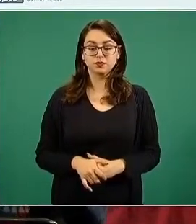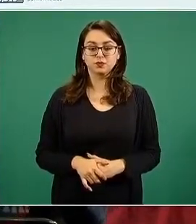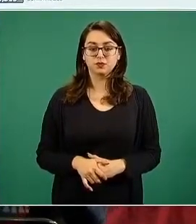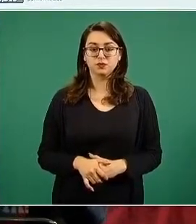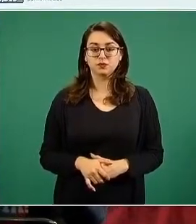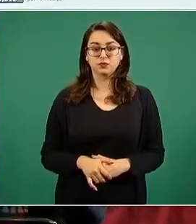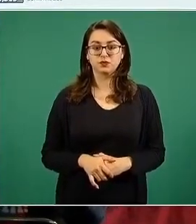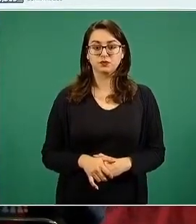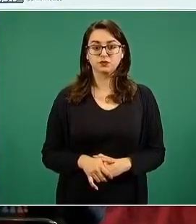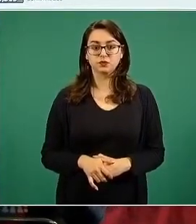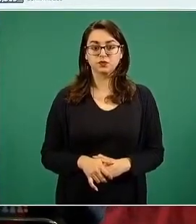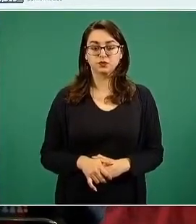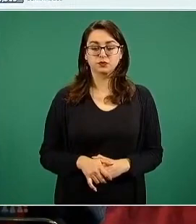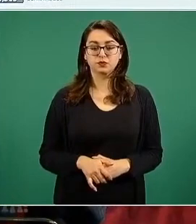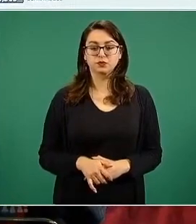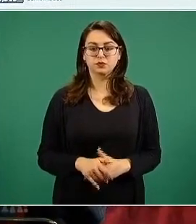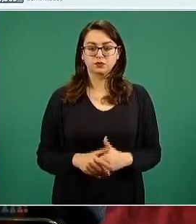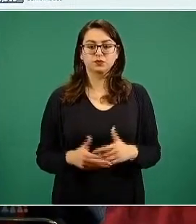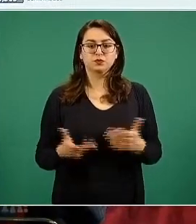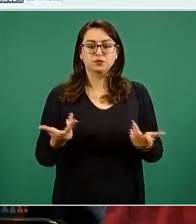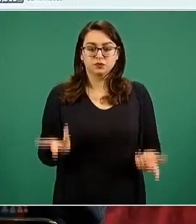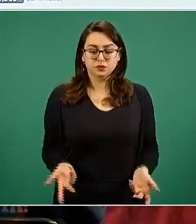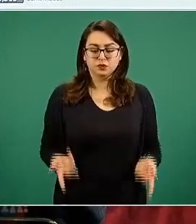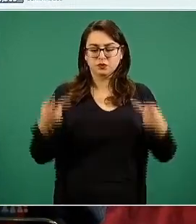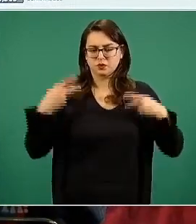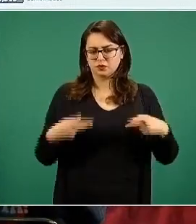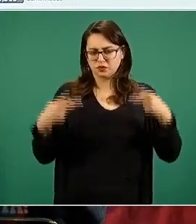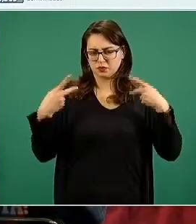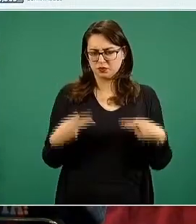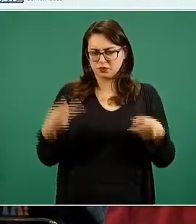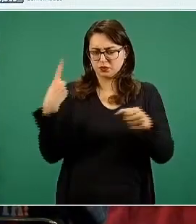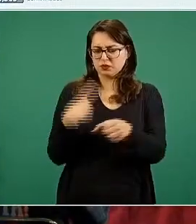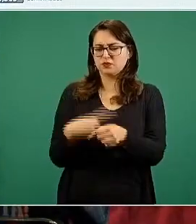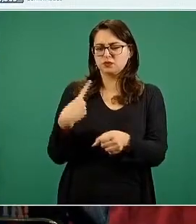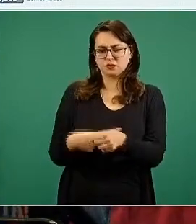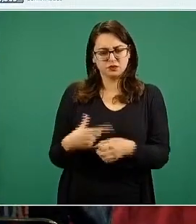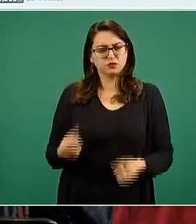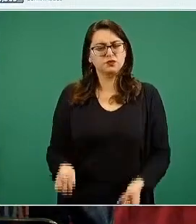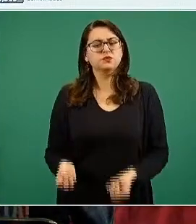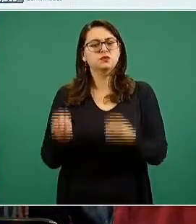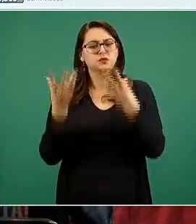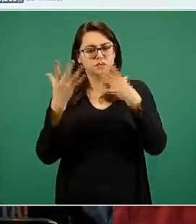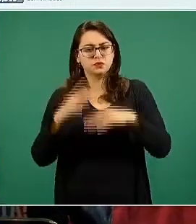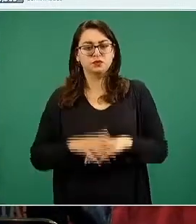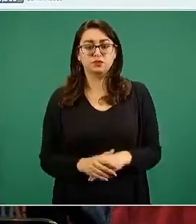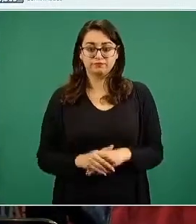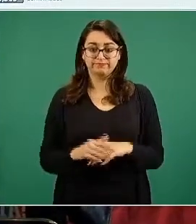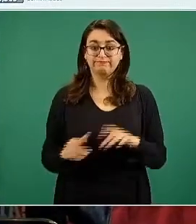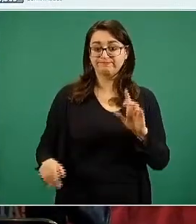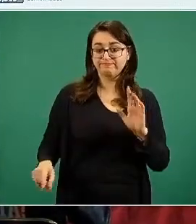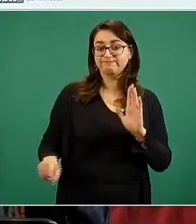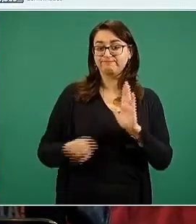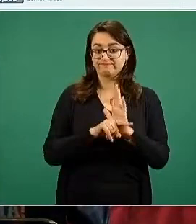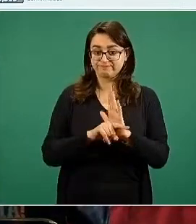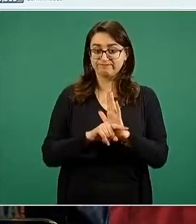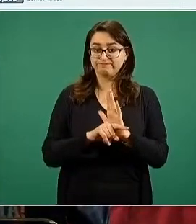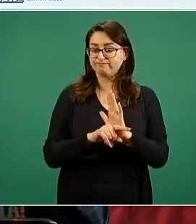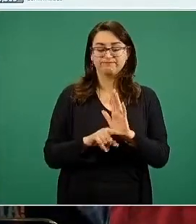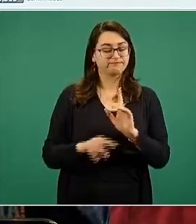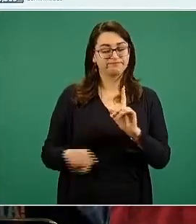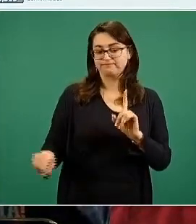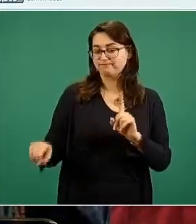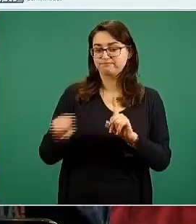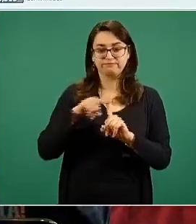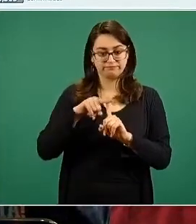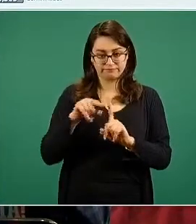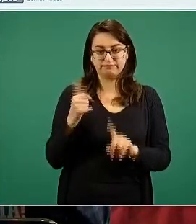La positividad incrementa 0.7 puntos porcentuales, se mantiene en números